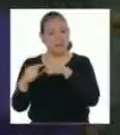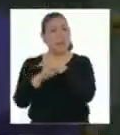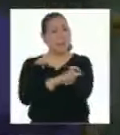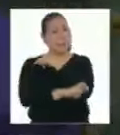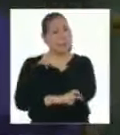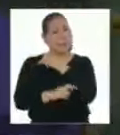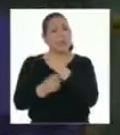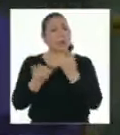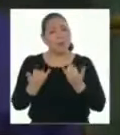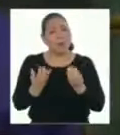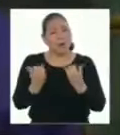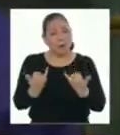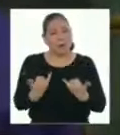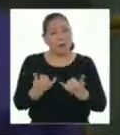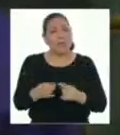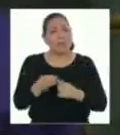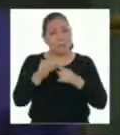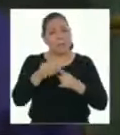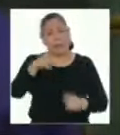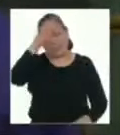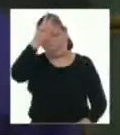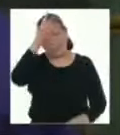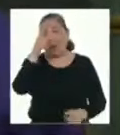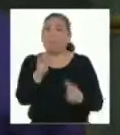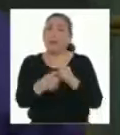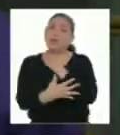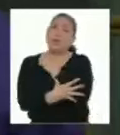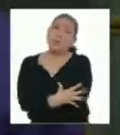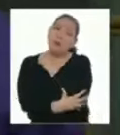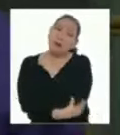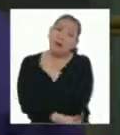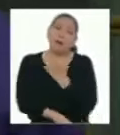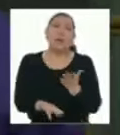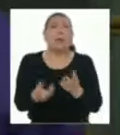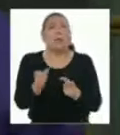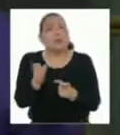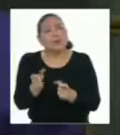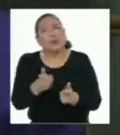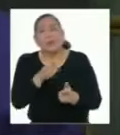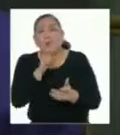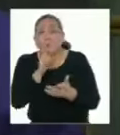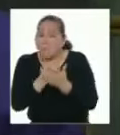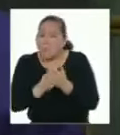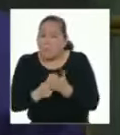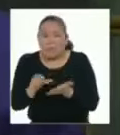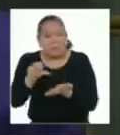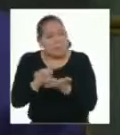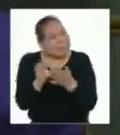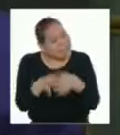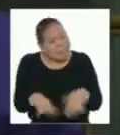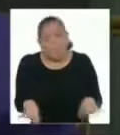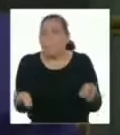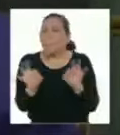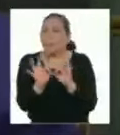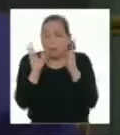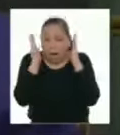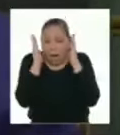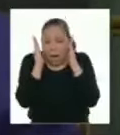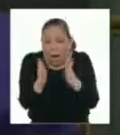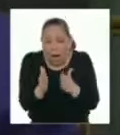sobre todo de la nuestra a los pobres y sencillos. Ellos son el centro de nuestra